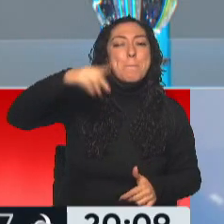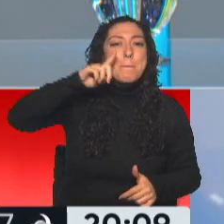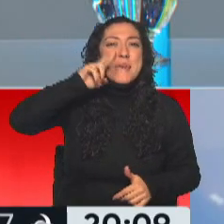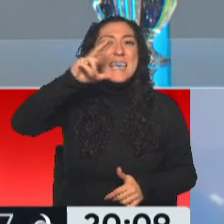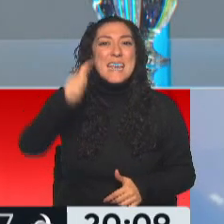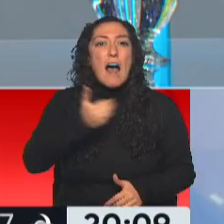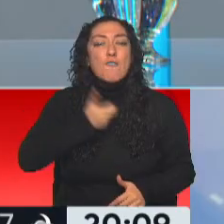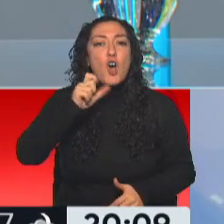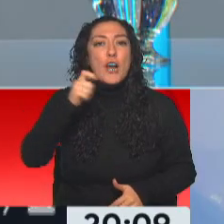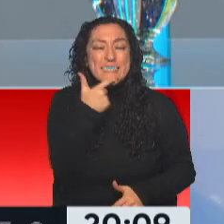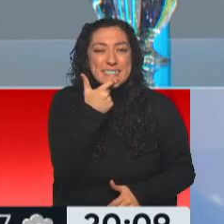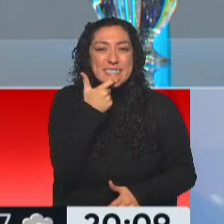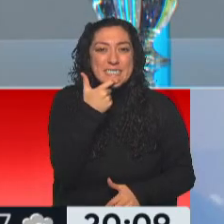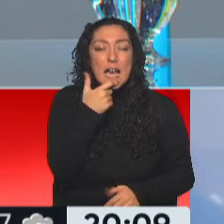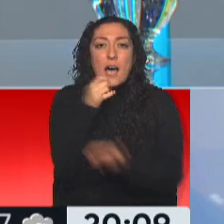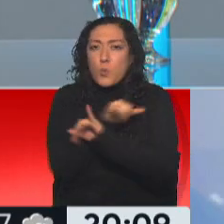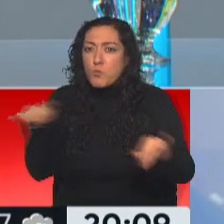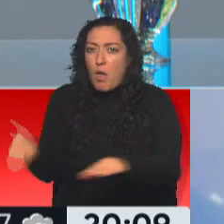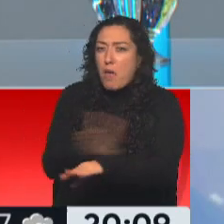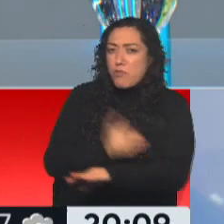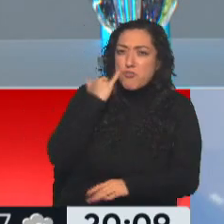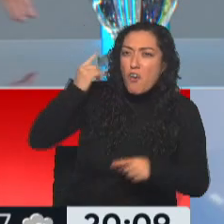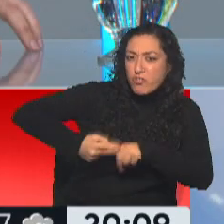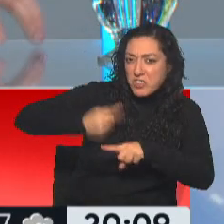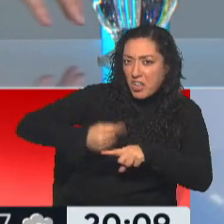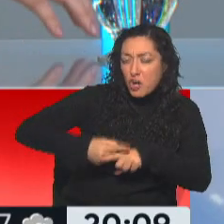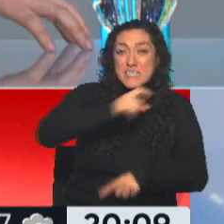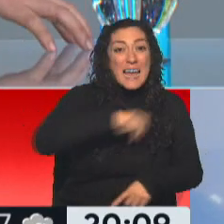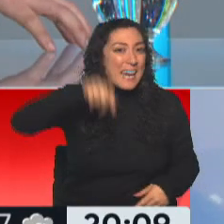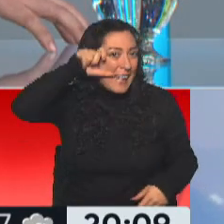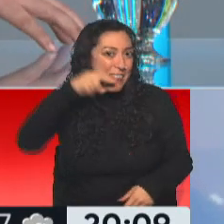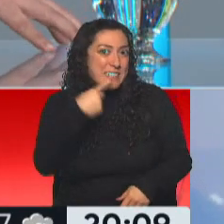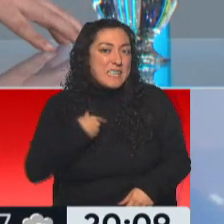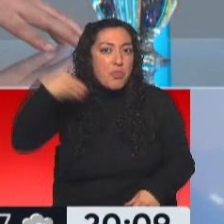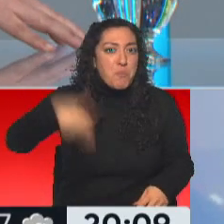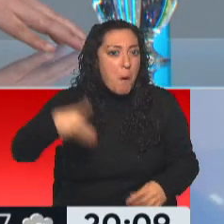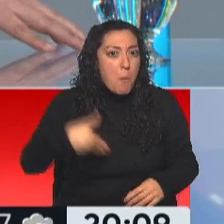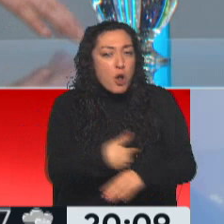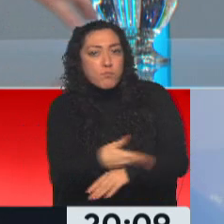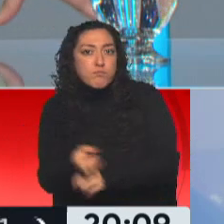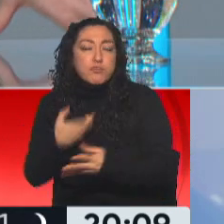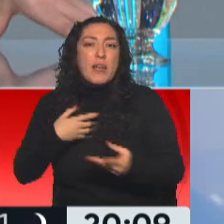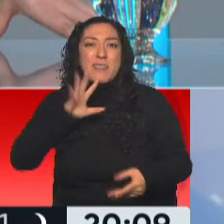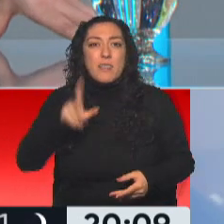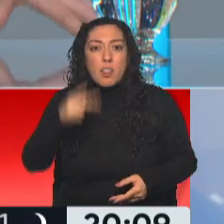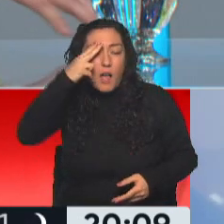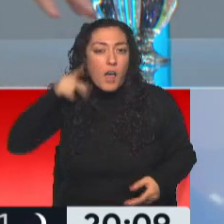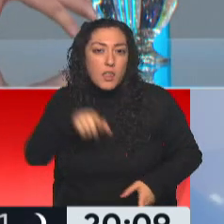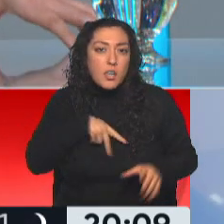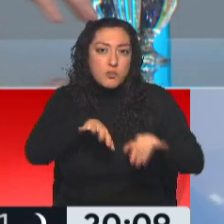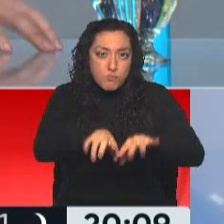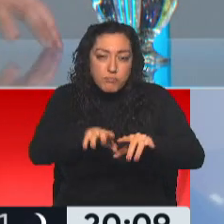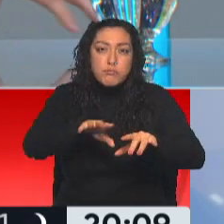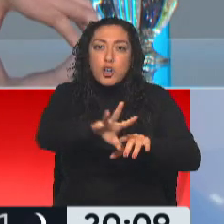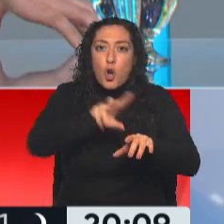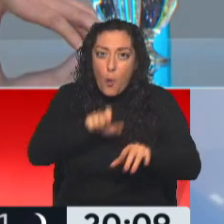se anuncie esto. Lo que dijo el titular del CNE es que se retrasaron, que se demoraron porque tuvieron un hackeo, que de hecho después informaron que este